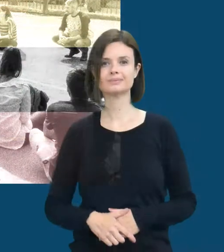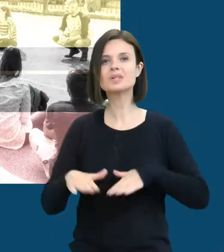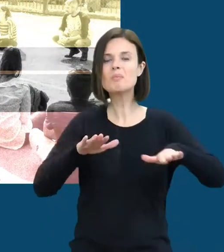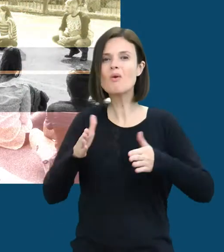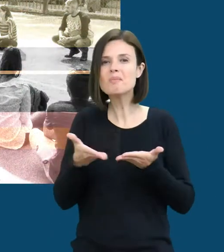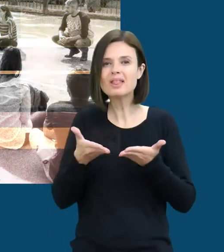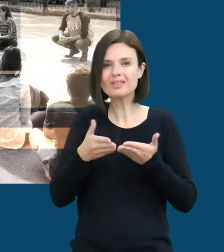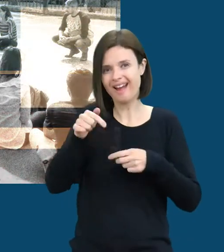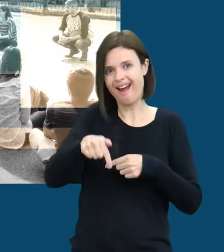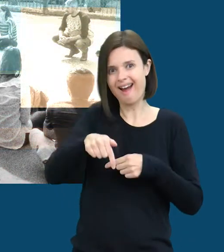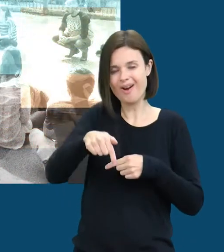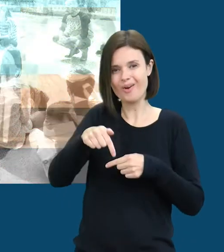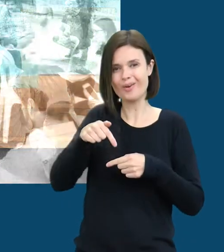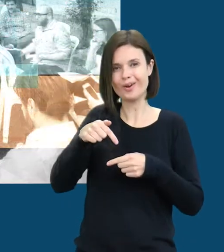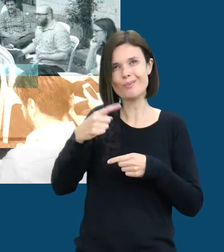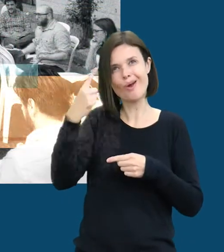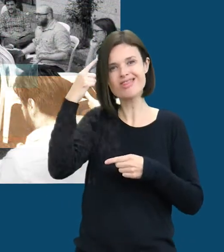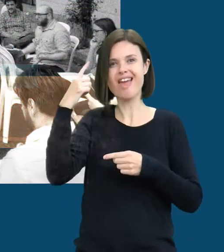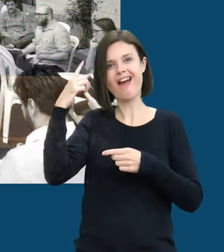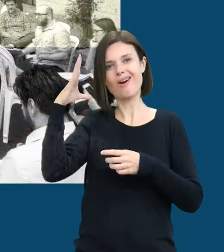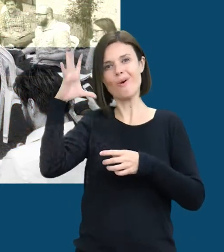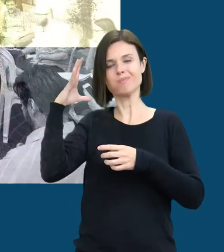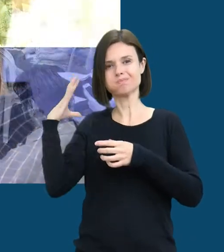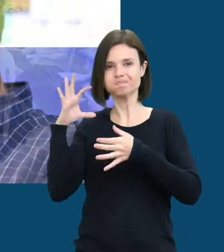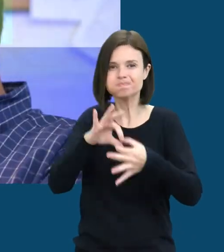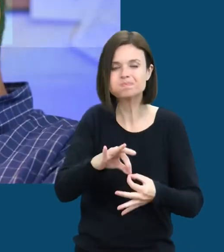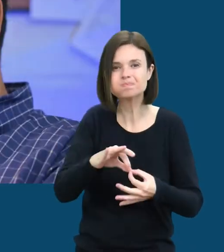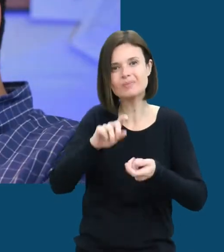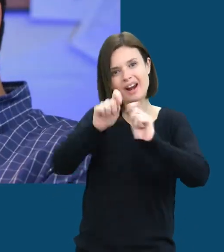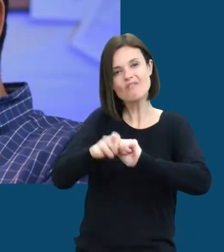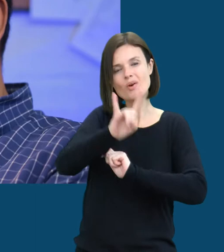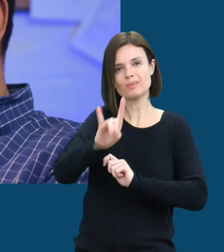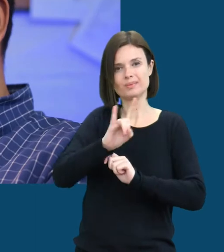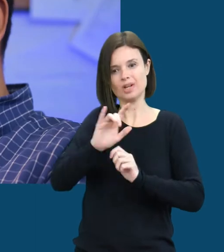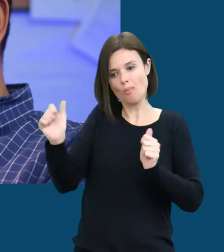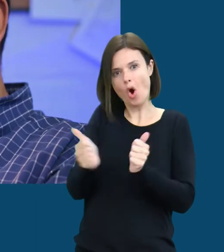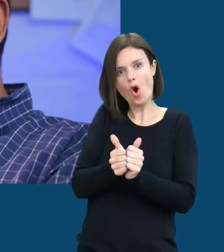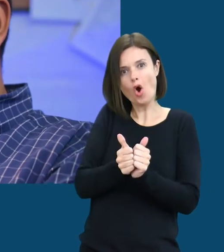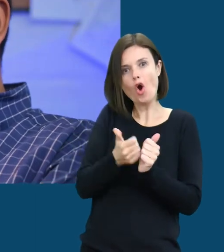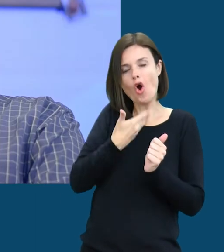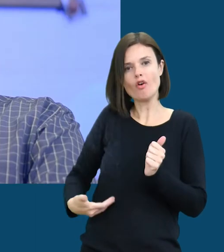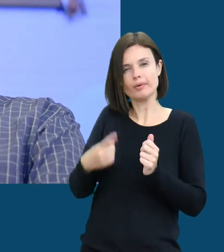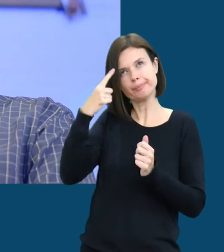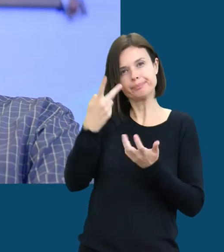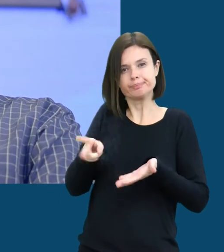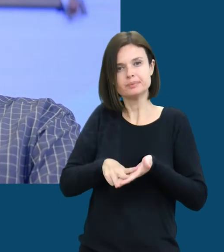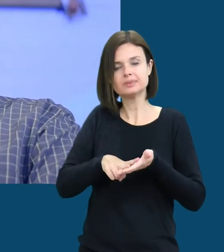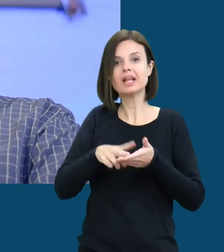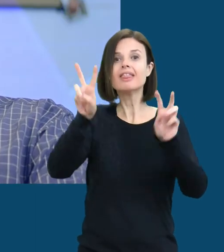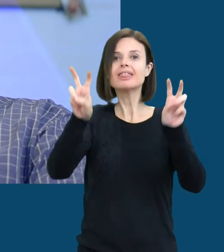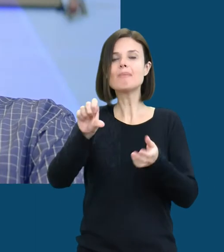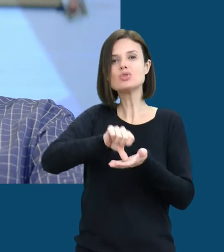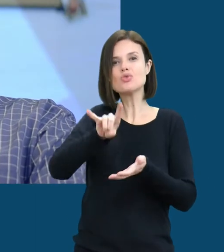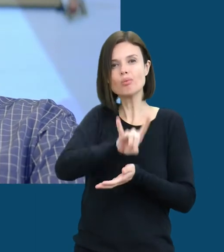El movimiento estudiantil actual recupera banderas de la reforma como, bueno, el cogobierno, que hay que seguir revisándolo. El tema de la ciudadanía